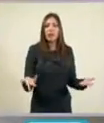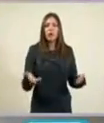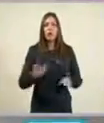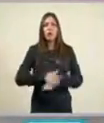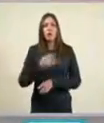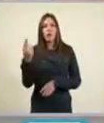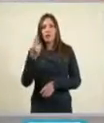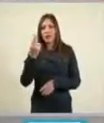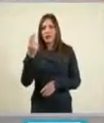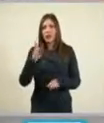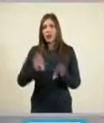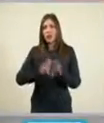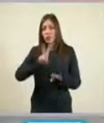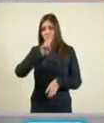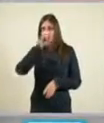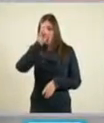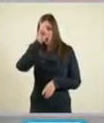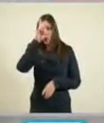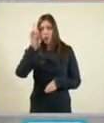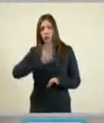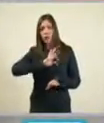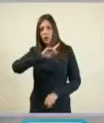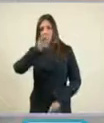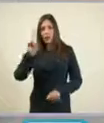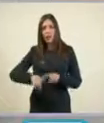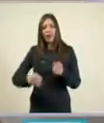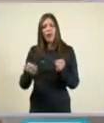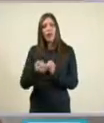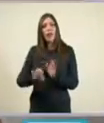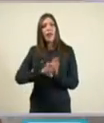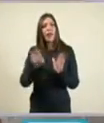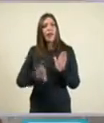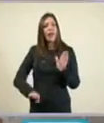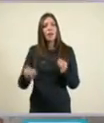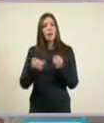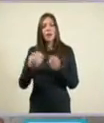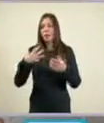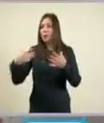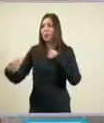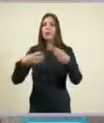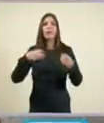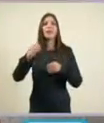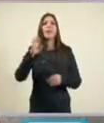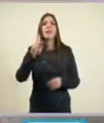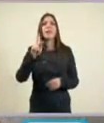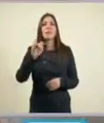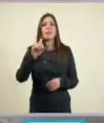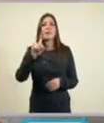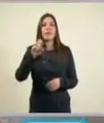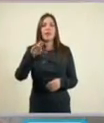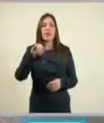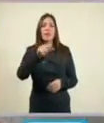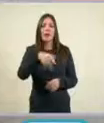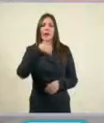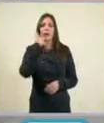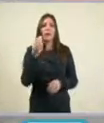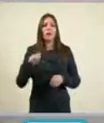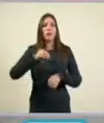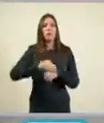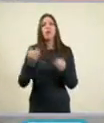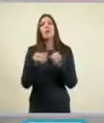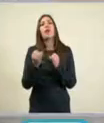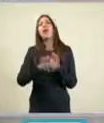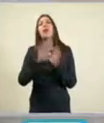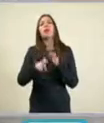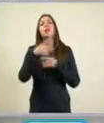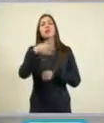como si fuera una epidemia? Sí. Y voy a poner en práctica, o se propuso poner en práctica las 3 principales tácticas en una